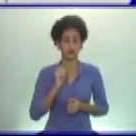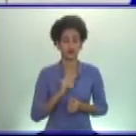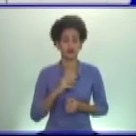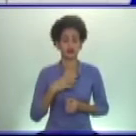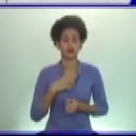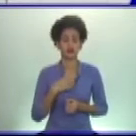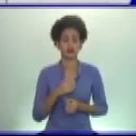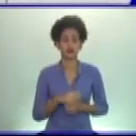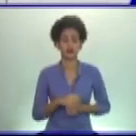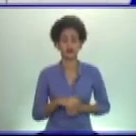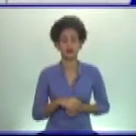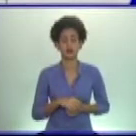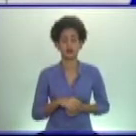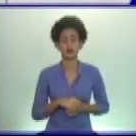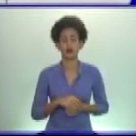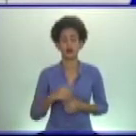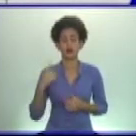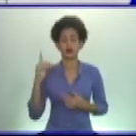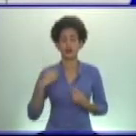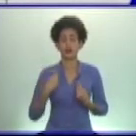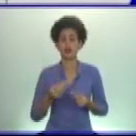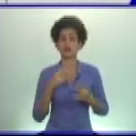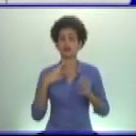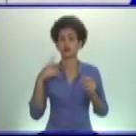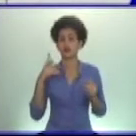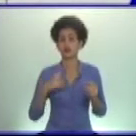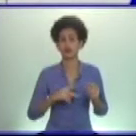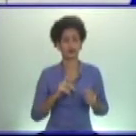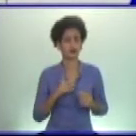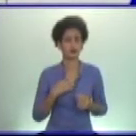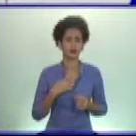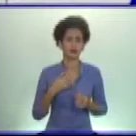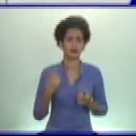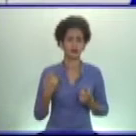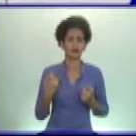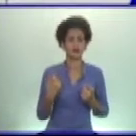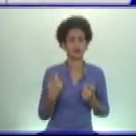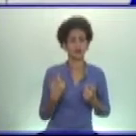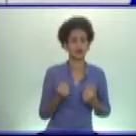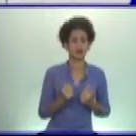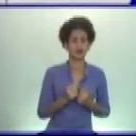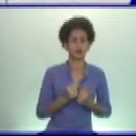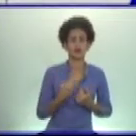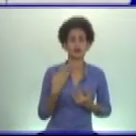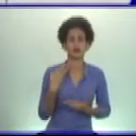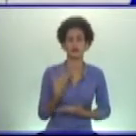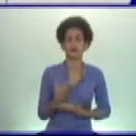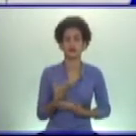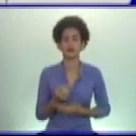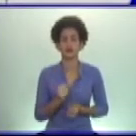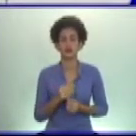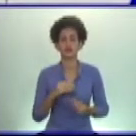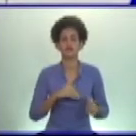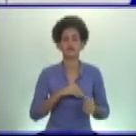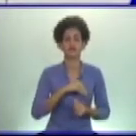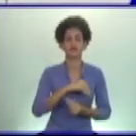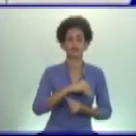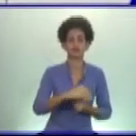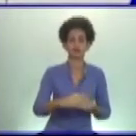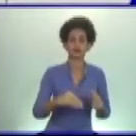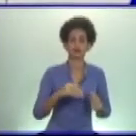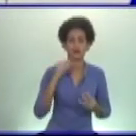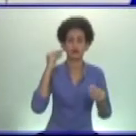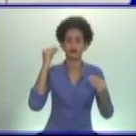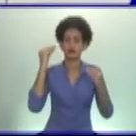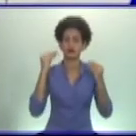por tanto, a la hora de dar estos valores, que no tenemos necesidad de, para lo que nos están pidiendo, de sustituir, sencillamente